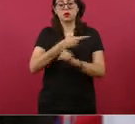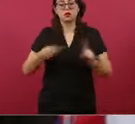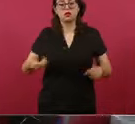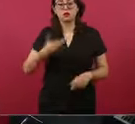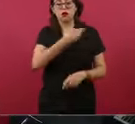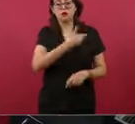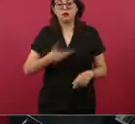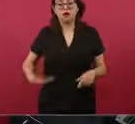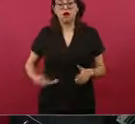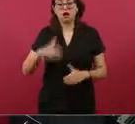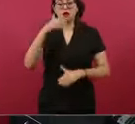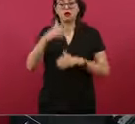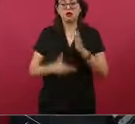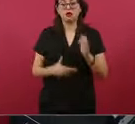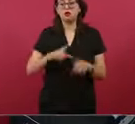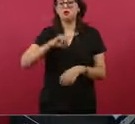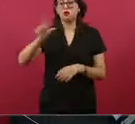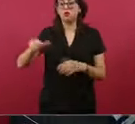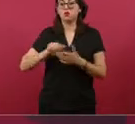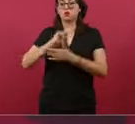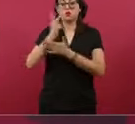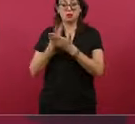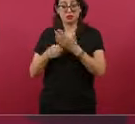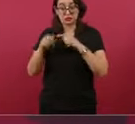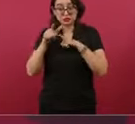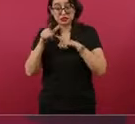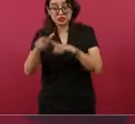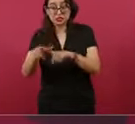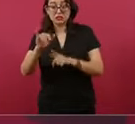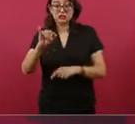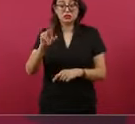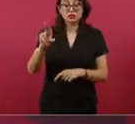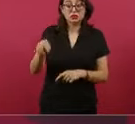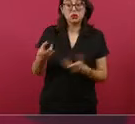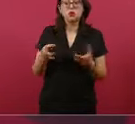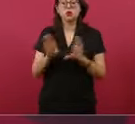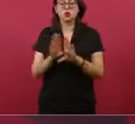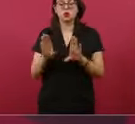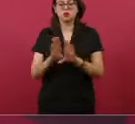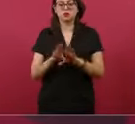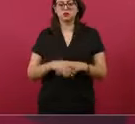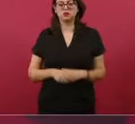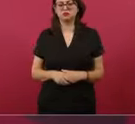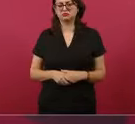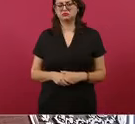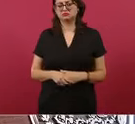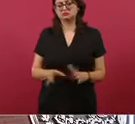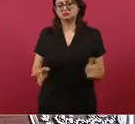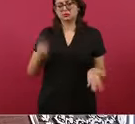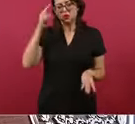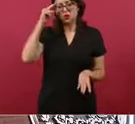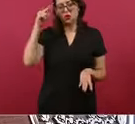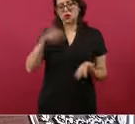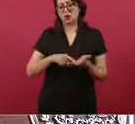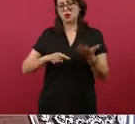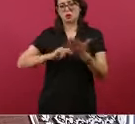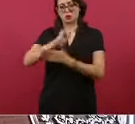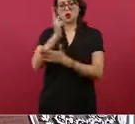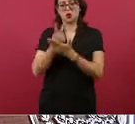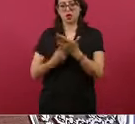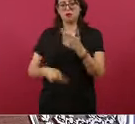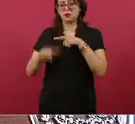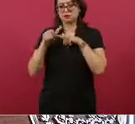meses. Pues va a continuar porque es parte del proceso de transformación que